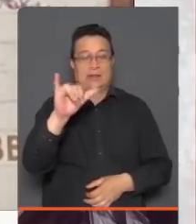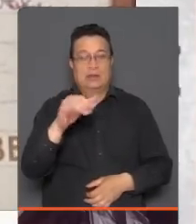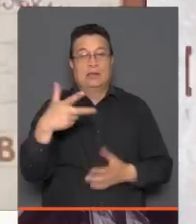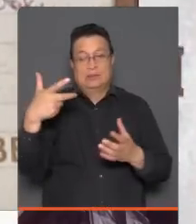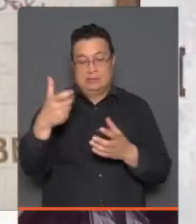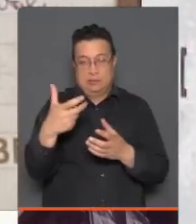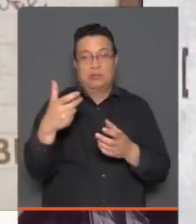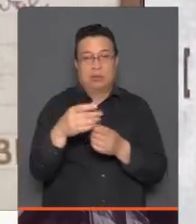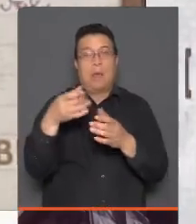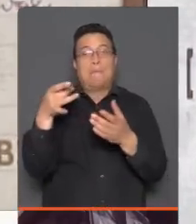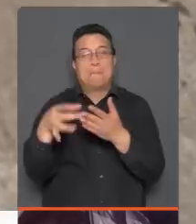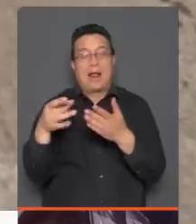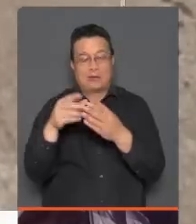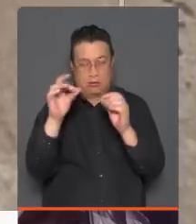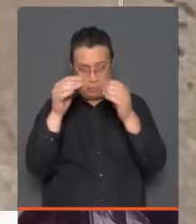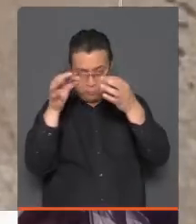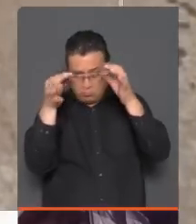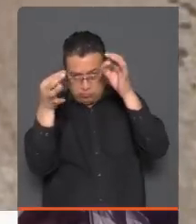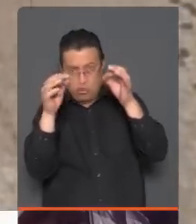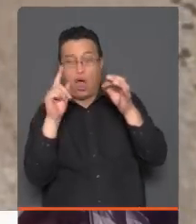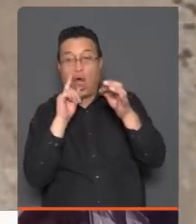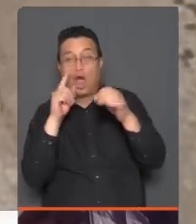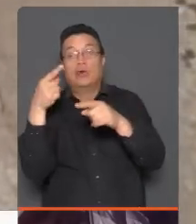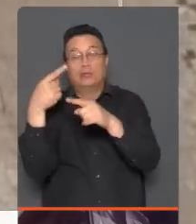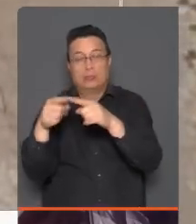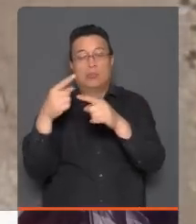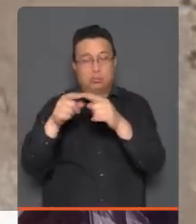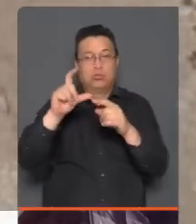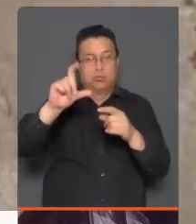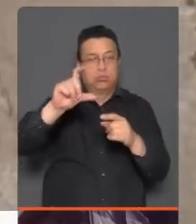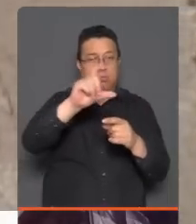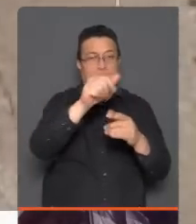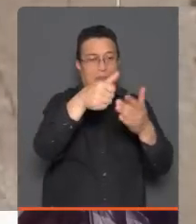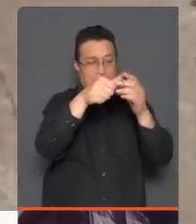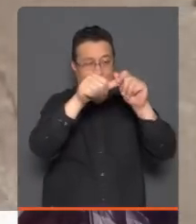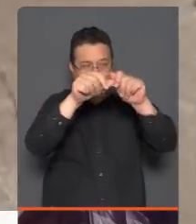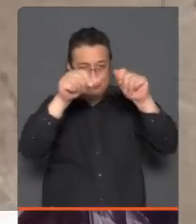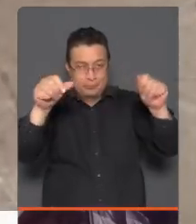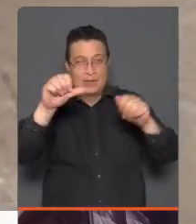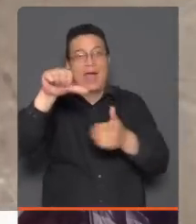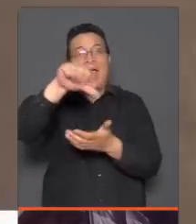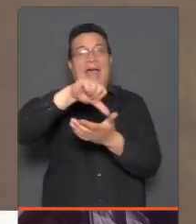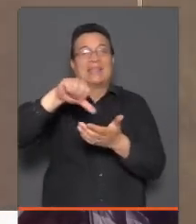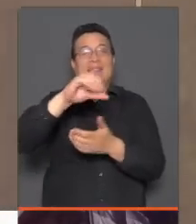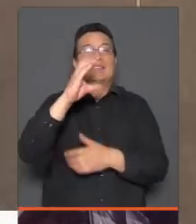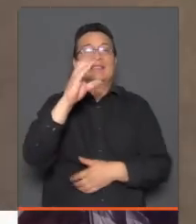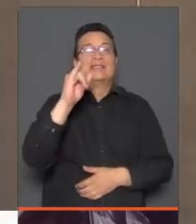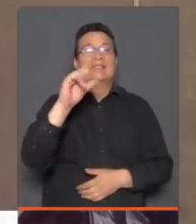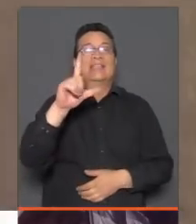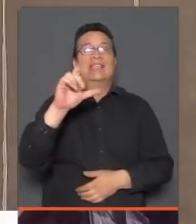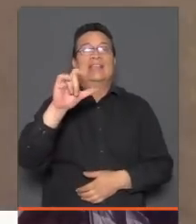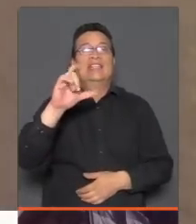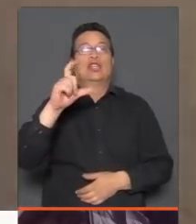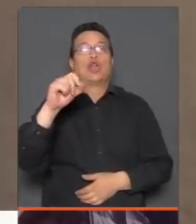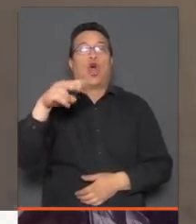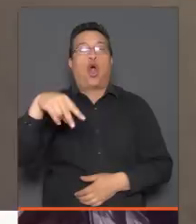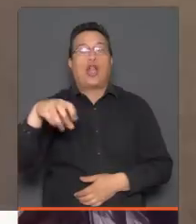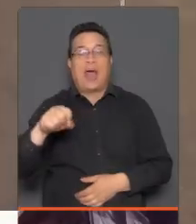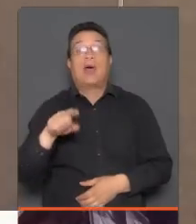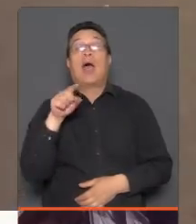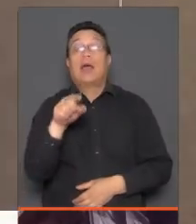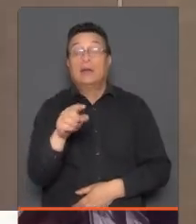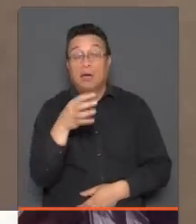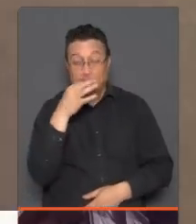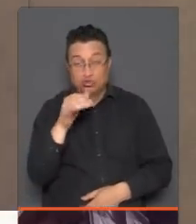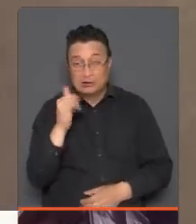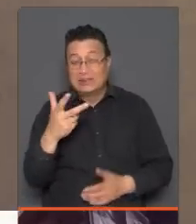mantenían un líquido transparente y diversas botellas con la etiqueta aceite silicona. ¿Y se ha podido determinar qué finalmente se le termina